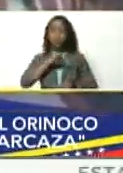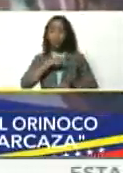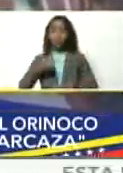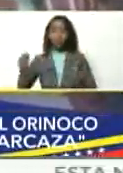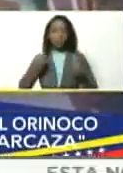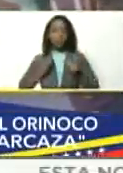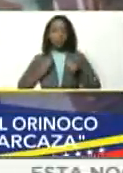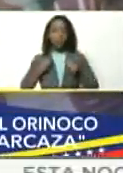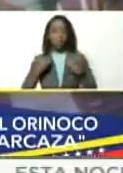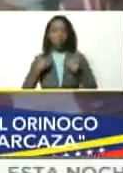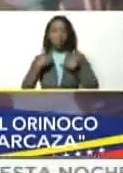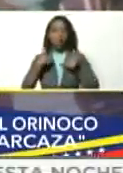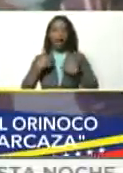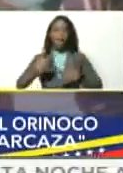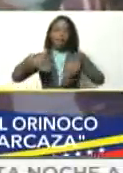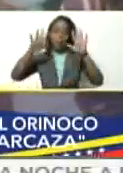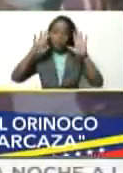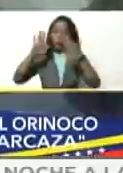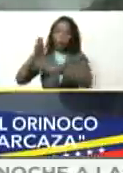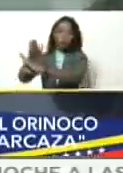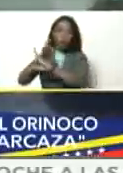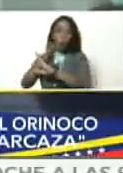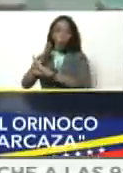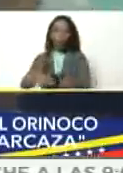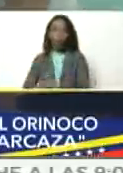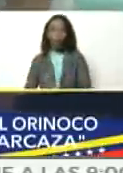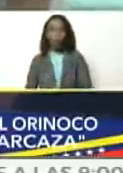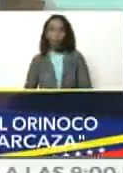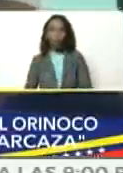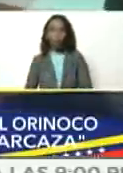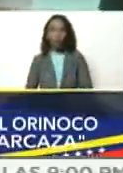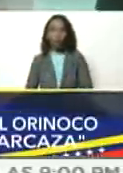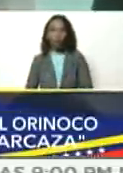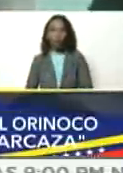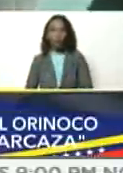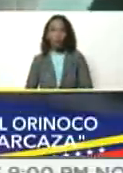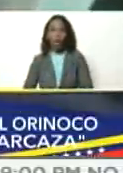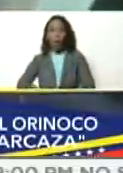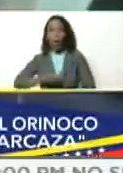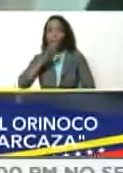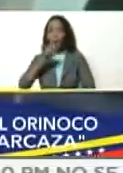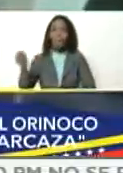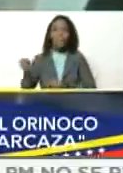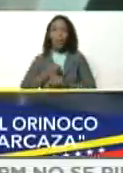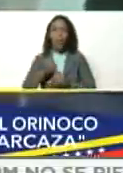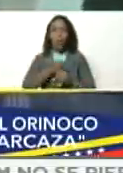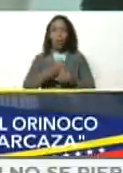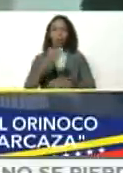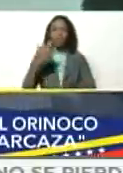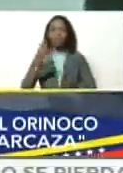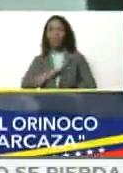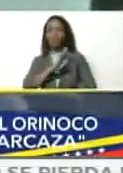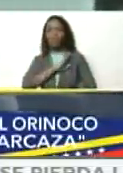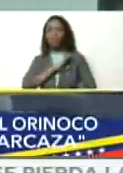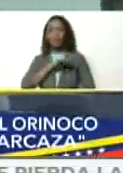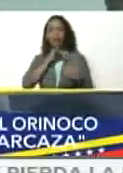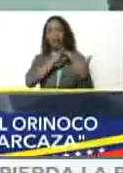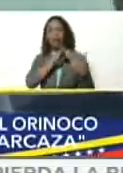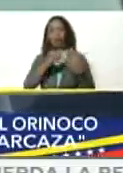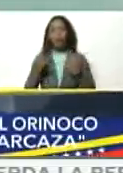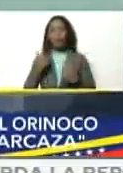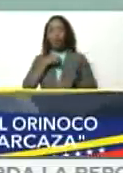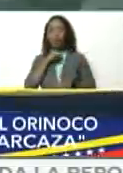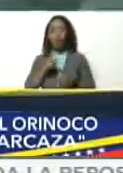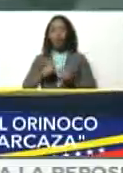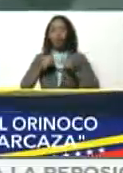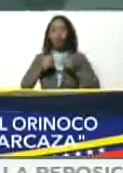viviendo, a pesar del bloqueo del criminal que han tenido, de la guerra económica. Nos mantenemos con los